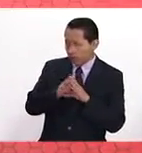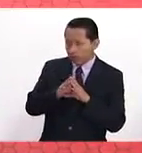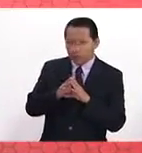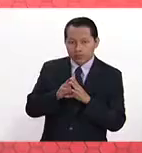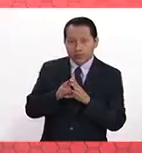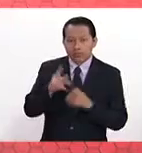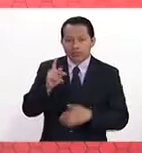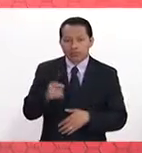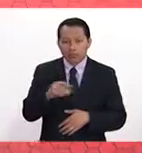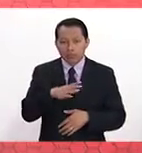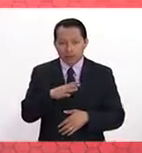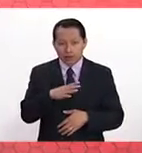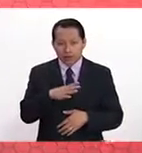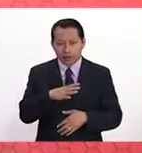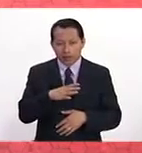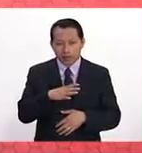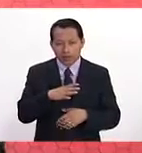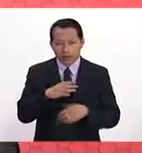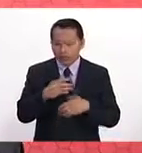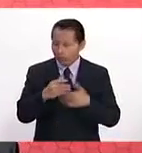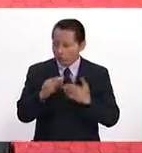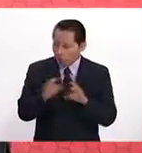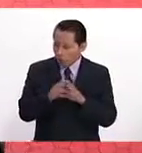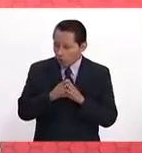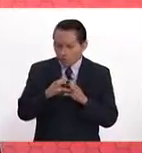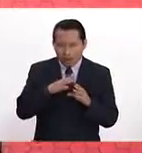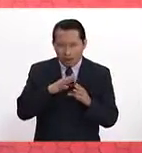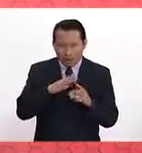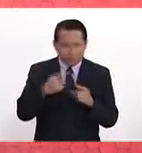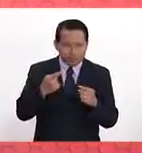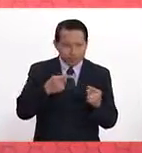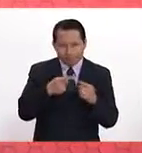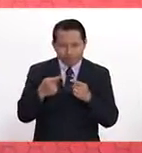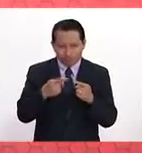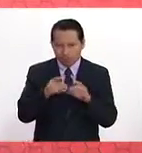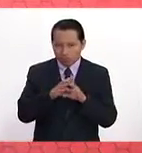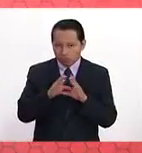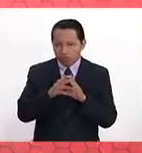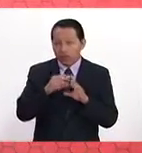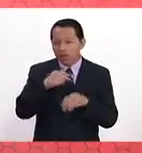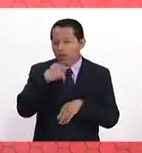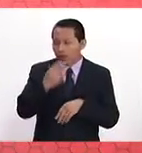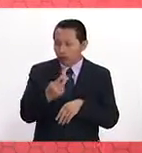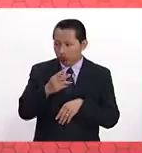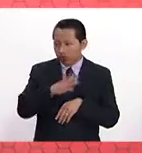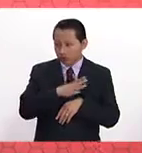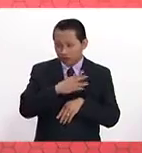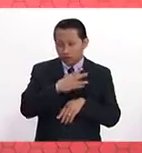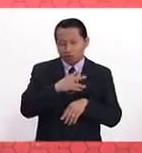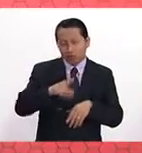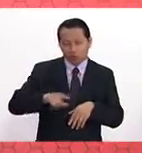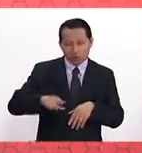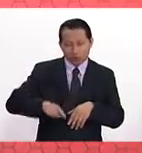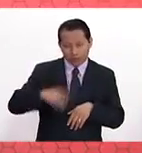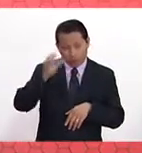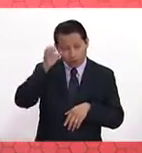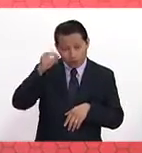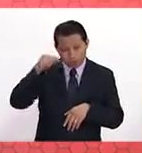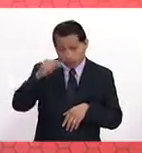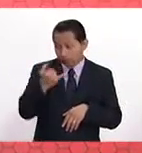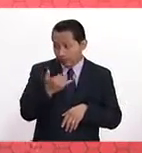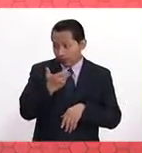un juego de artificio. Es decir, estas voces, tanto del gobierno de Corea del Norte como de Estados